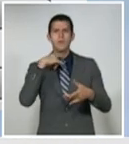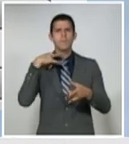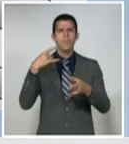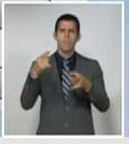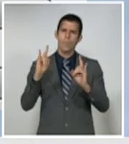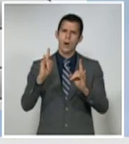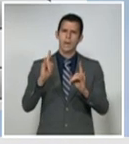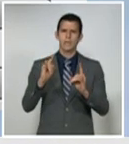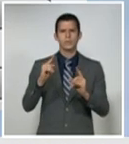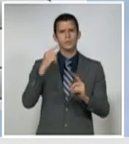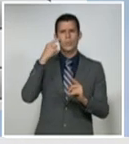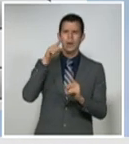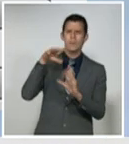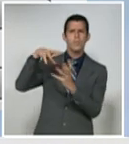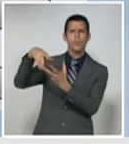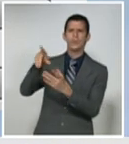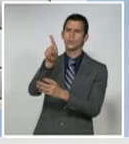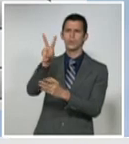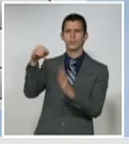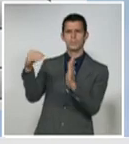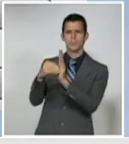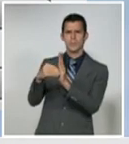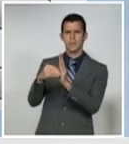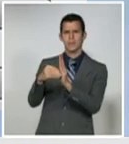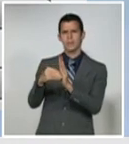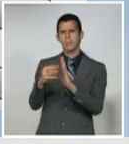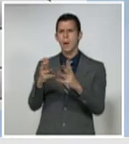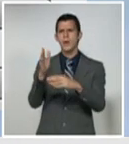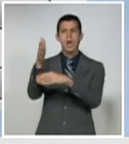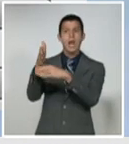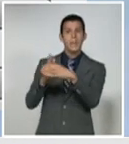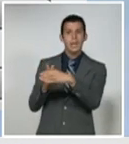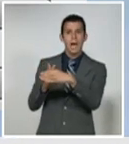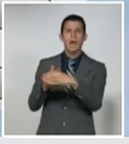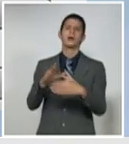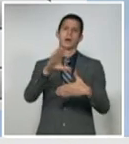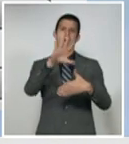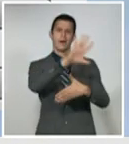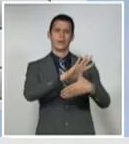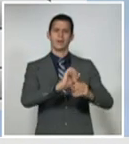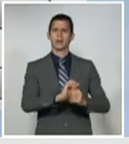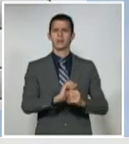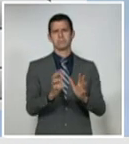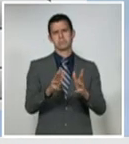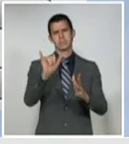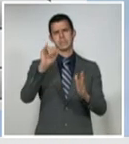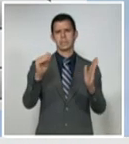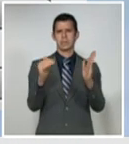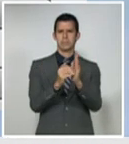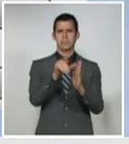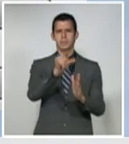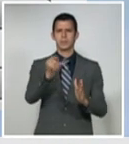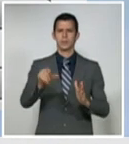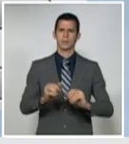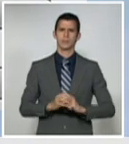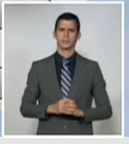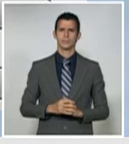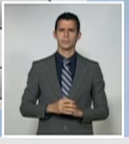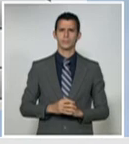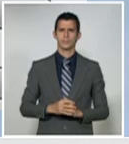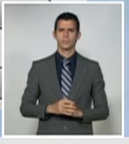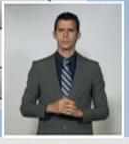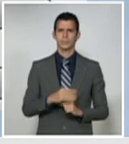mundo, prácticamente 6.000 en nuestra región. Estamos hablando de